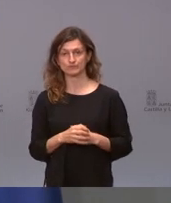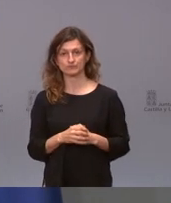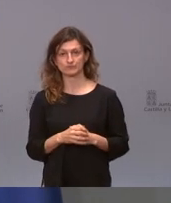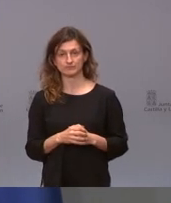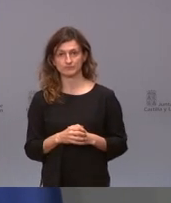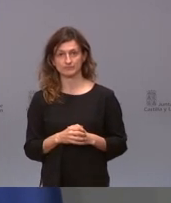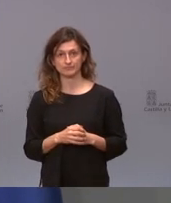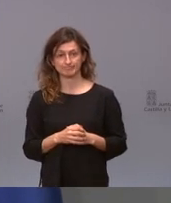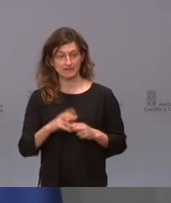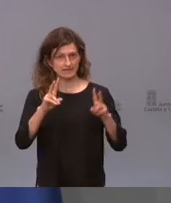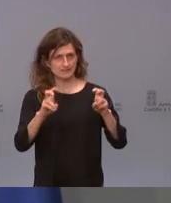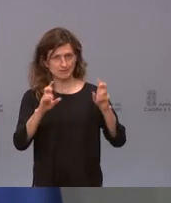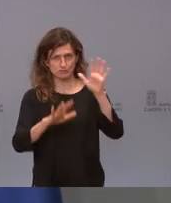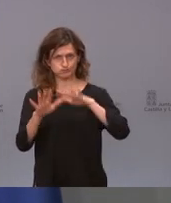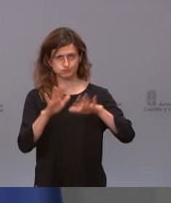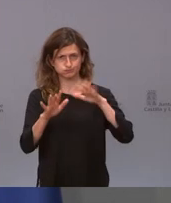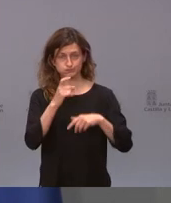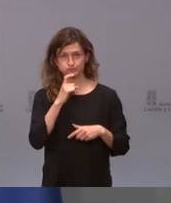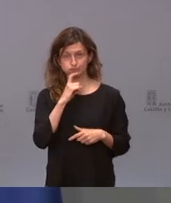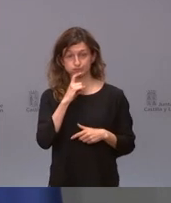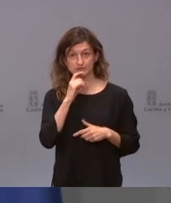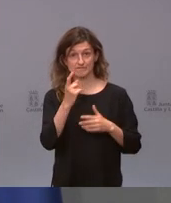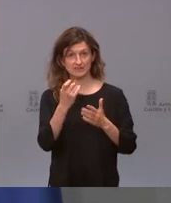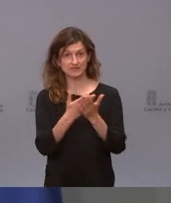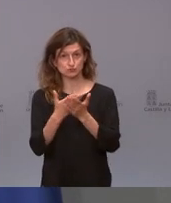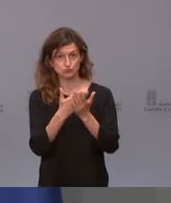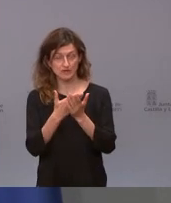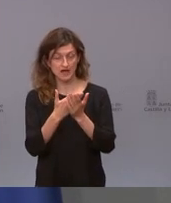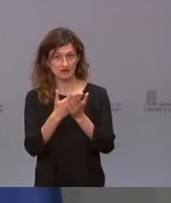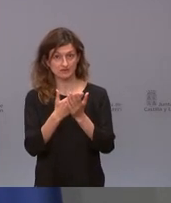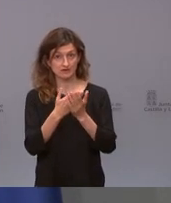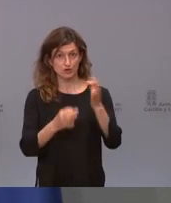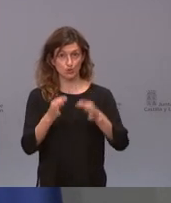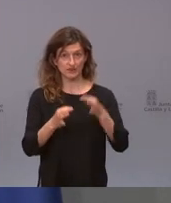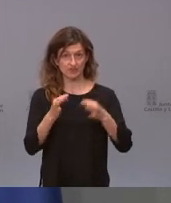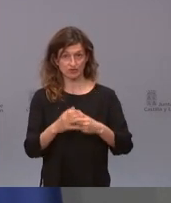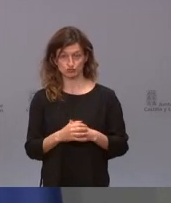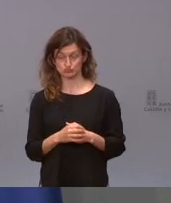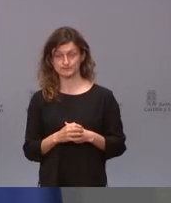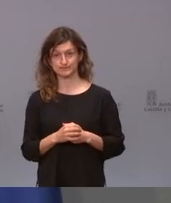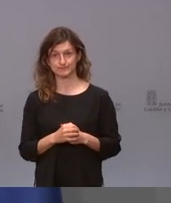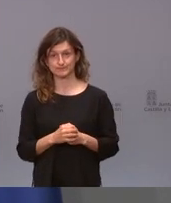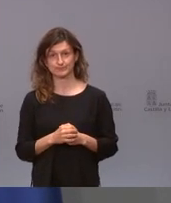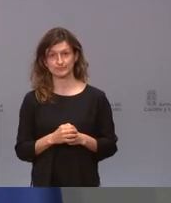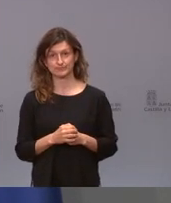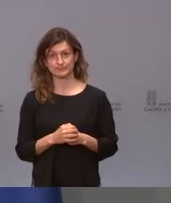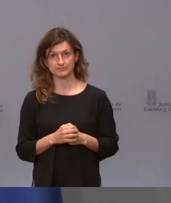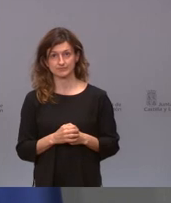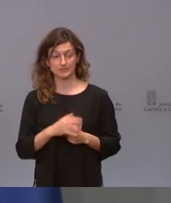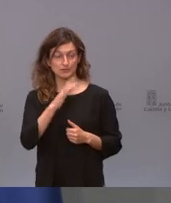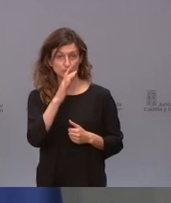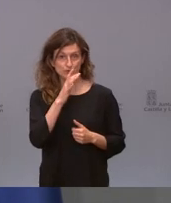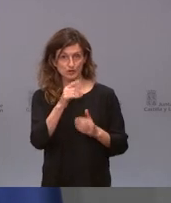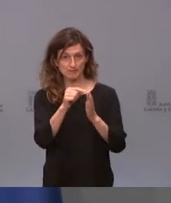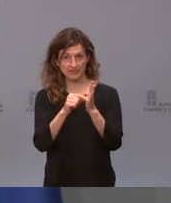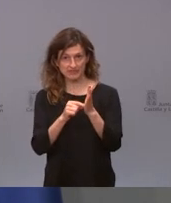muy complejos tienen que ser estudiados por nuestros jurídicos a la hora de establecer las medidas